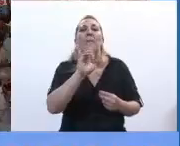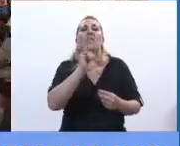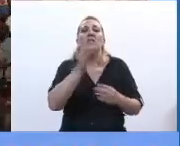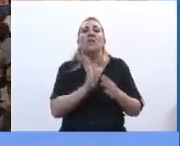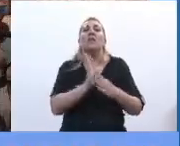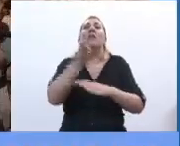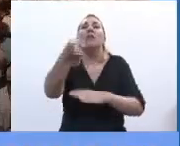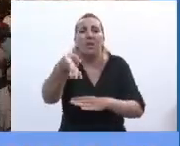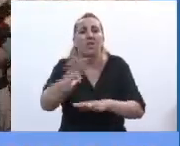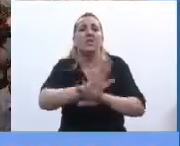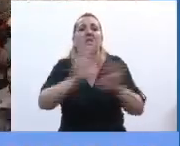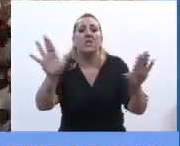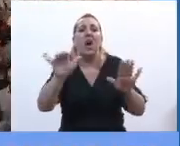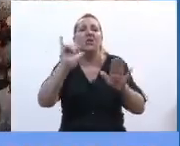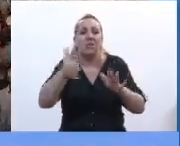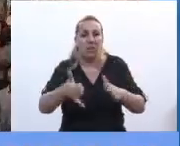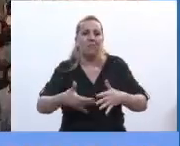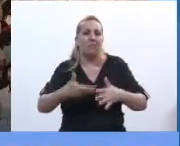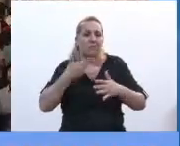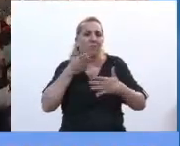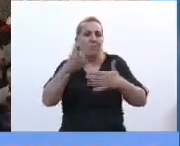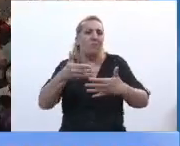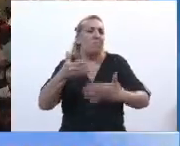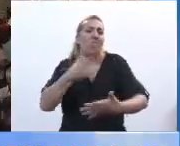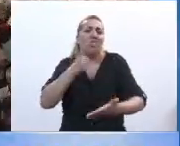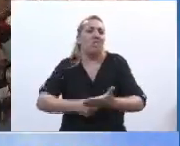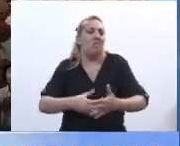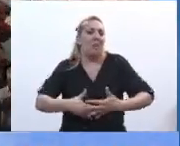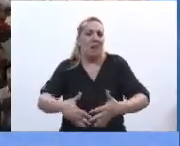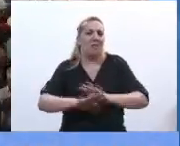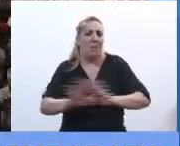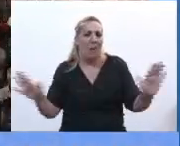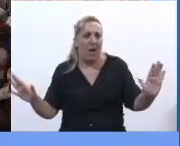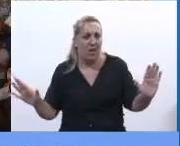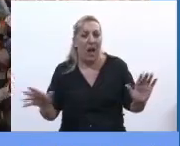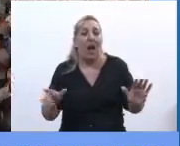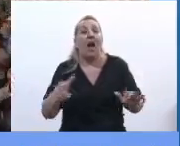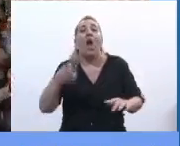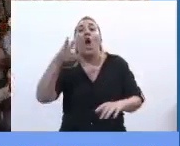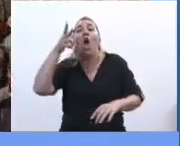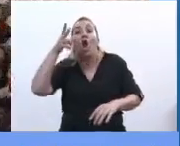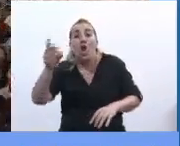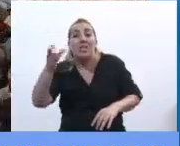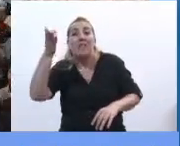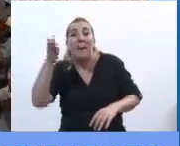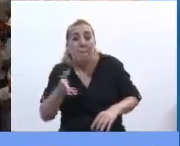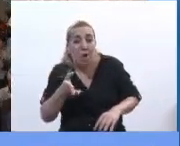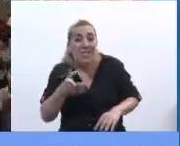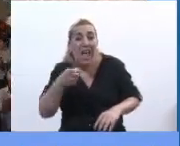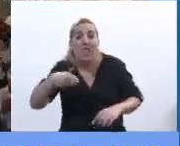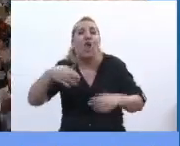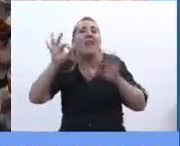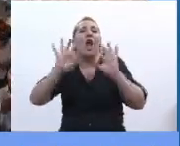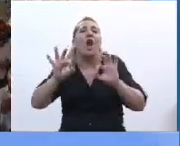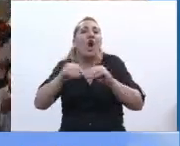accedieron a una introducción legal de semanas el 80 por ciento de esas